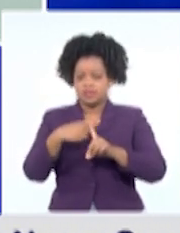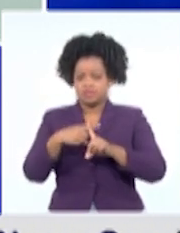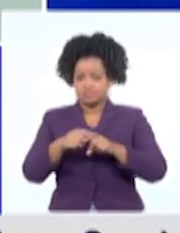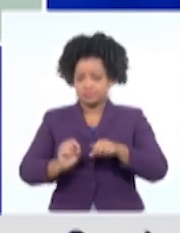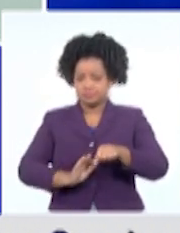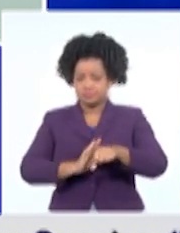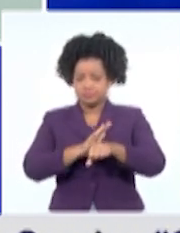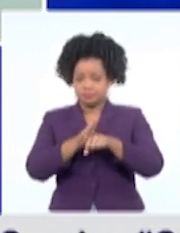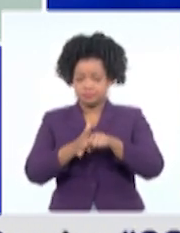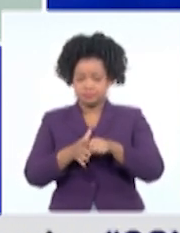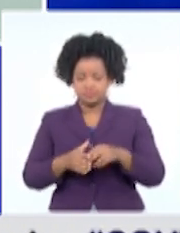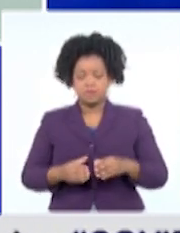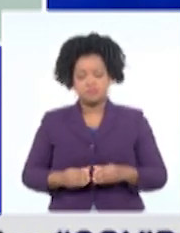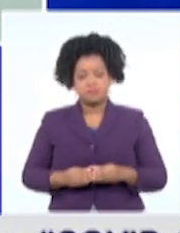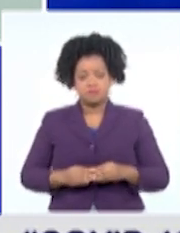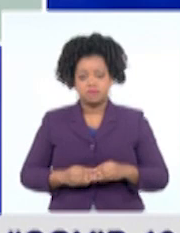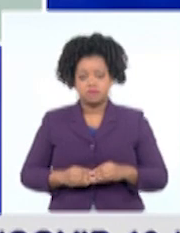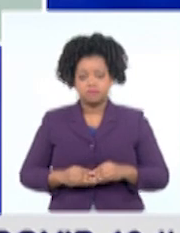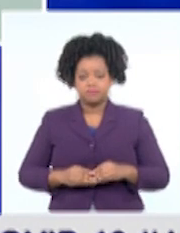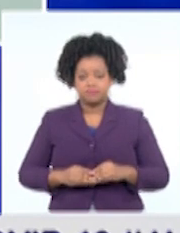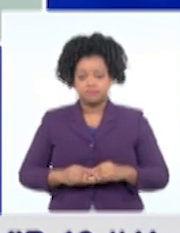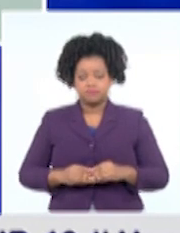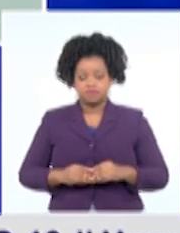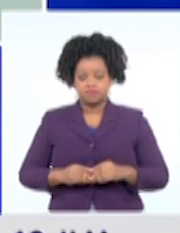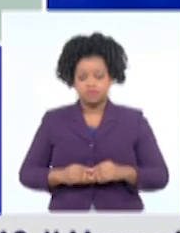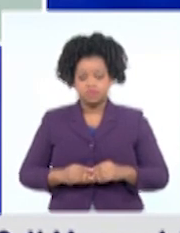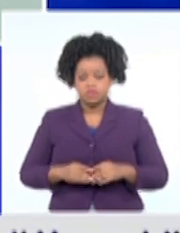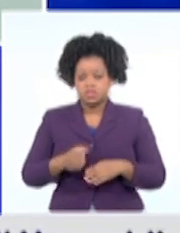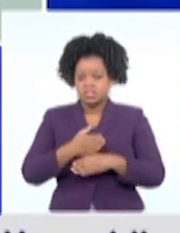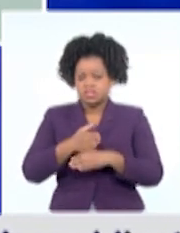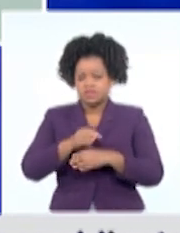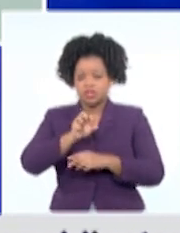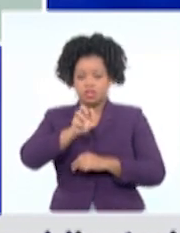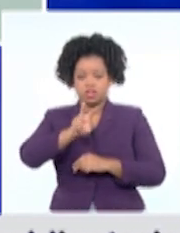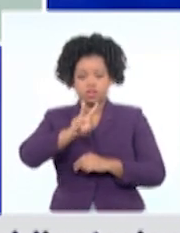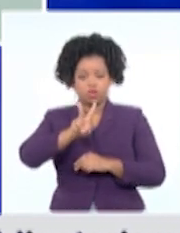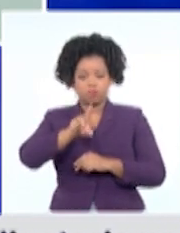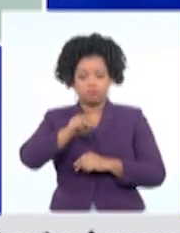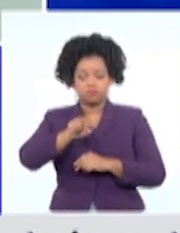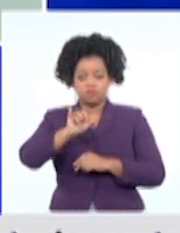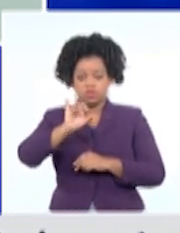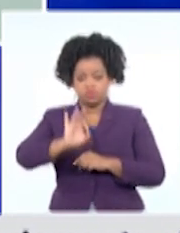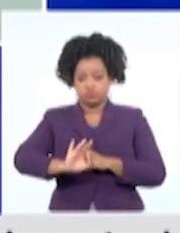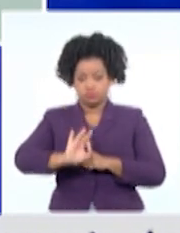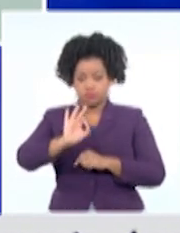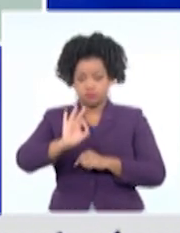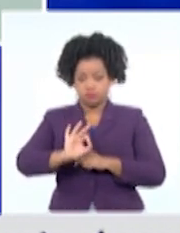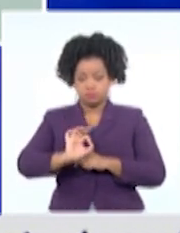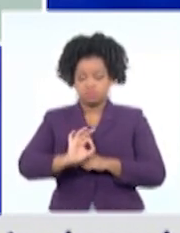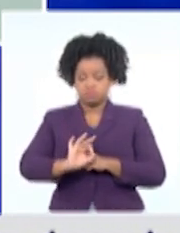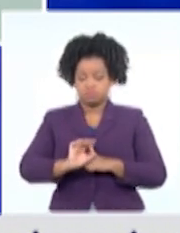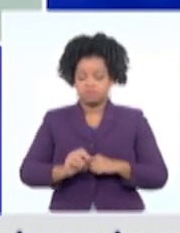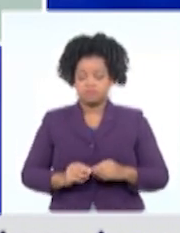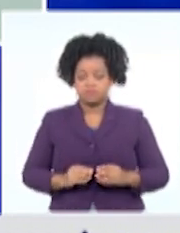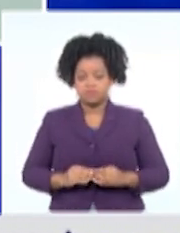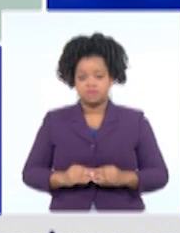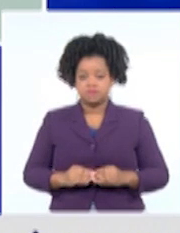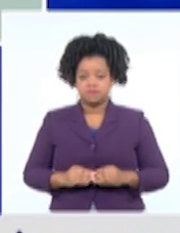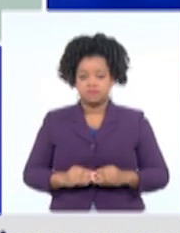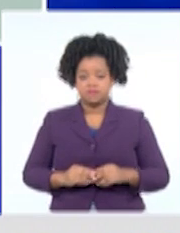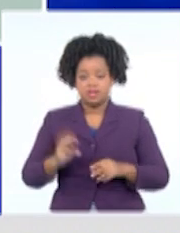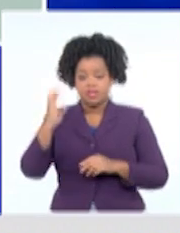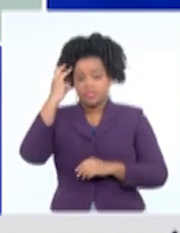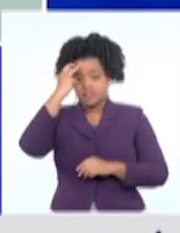COVID-19, de mayor cantidad. Esto representa el 32,6% del total de la provincia santiaguera. Tercer frente